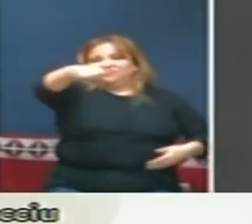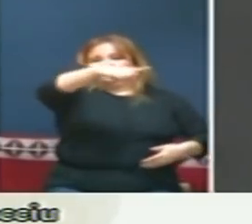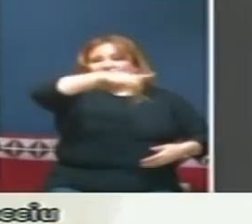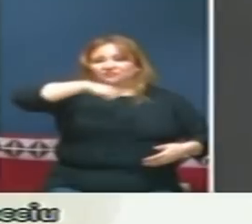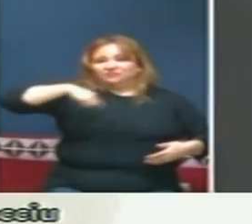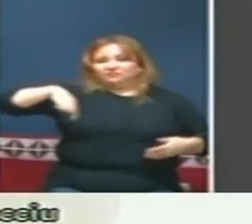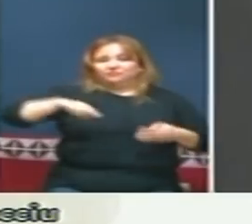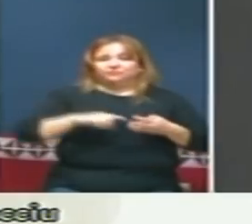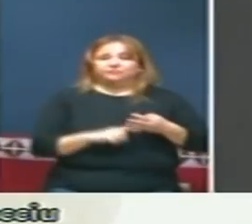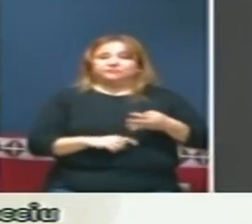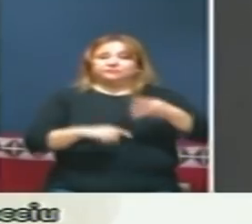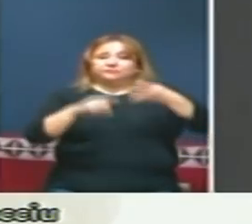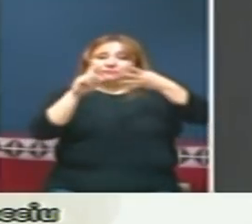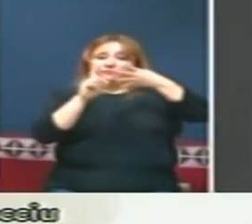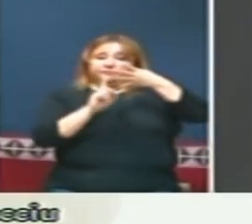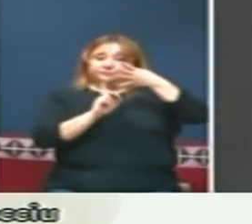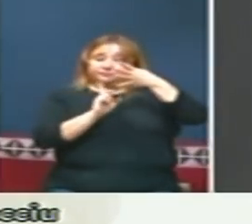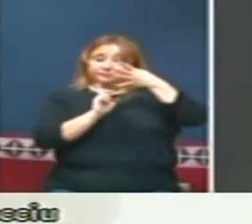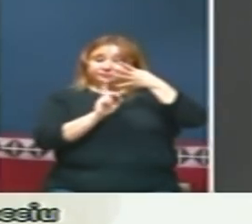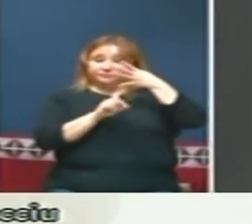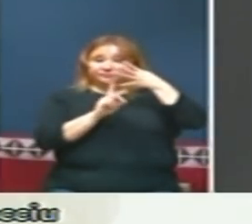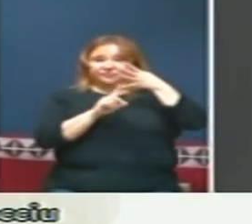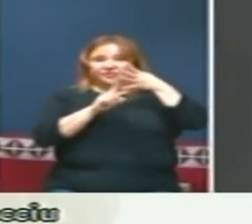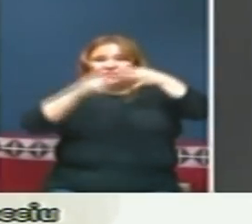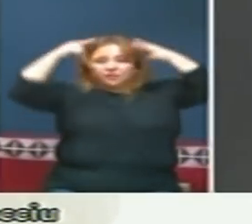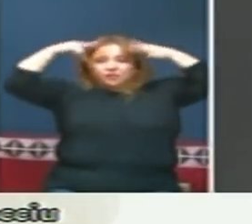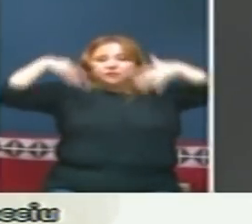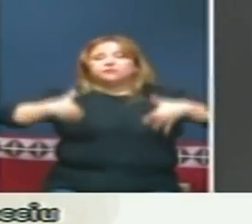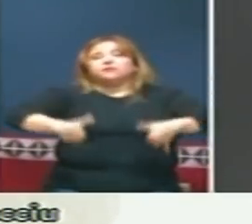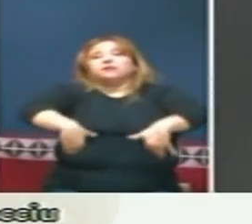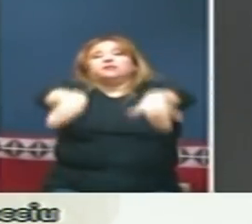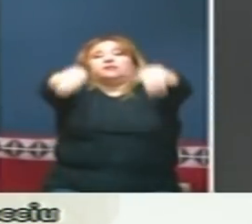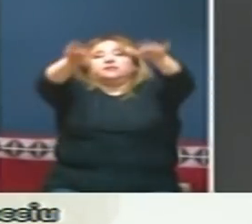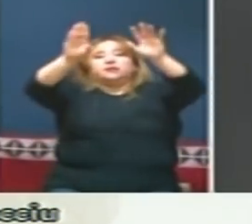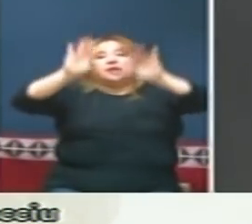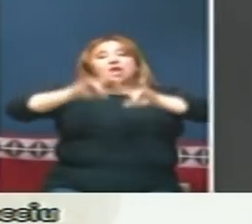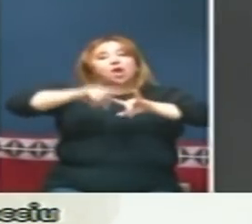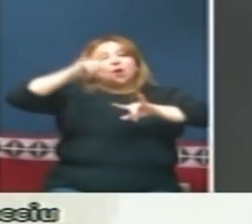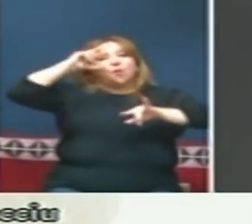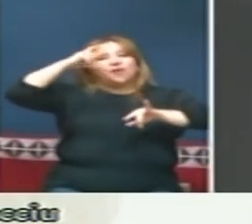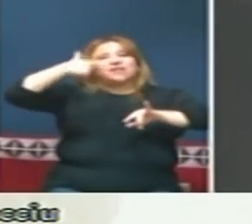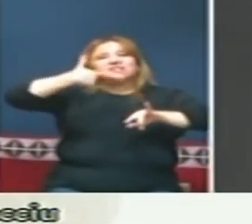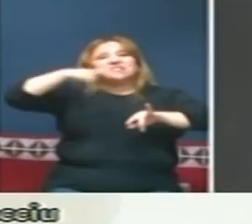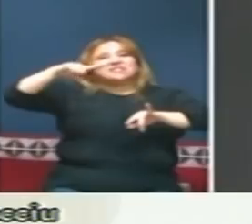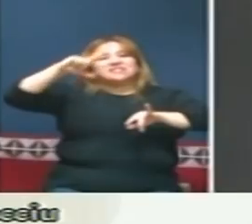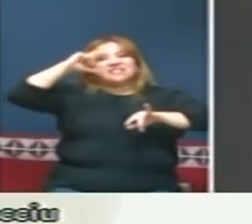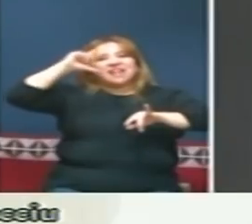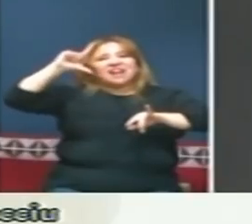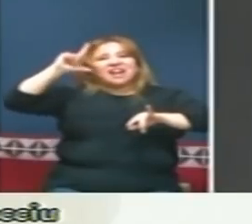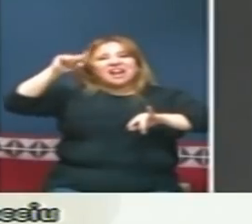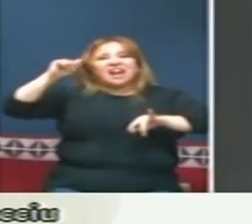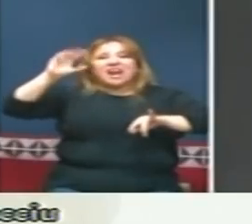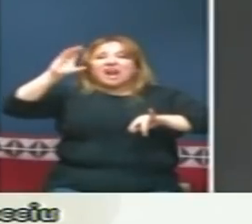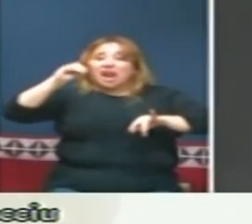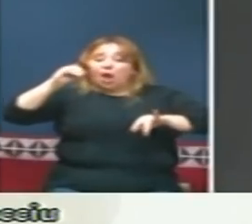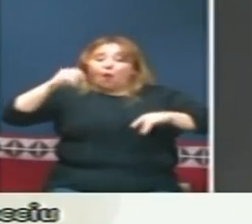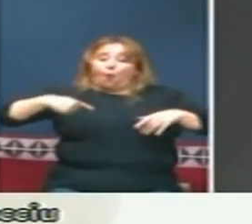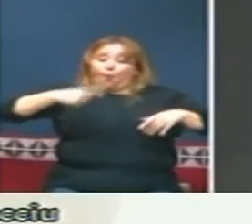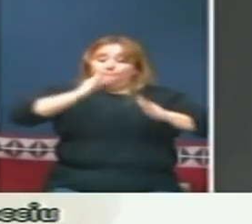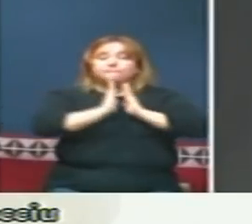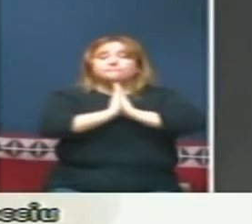Longueville, ruega por nosotros. Beato Wenceslao Pedernera, roga por